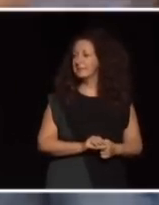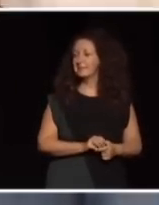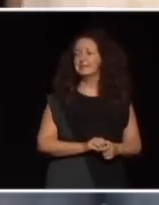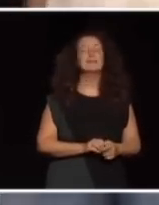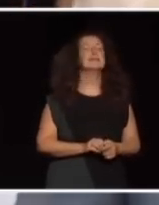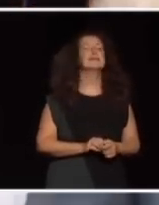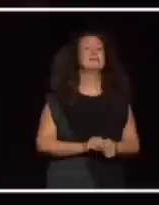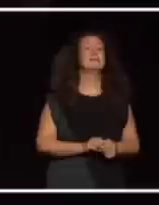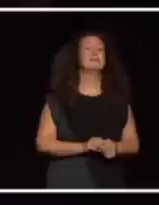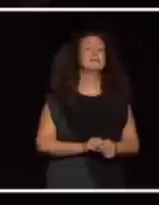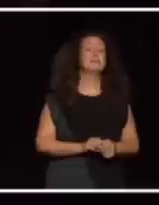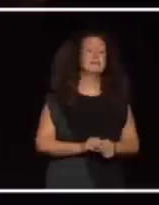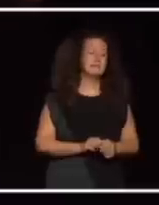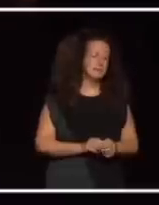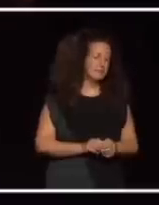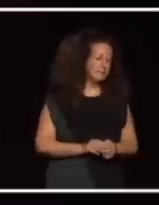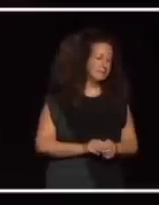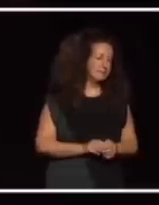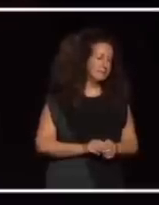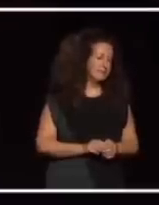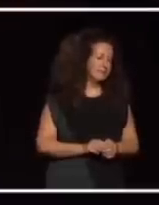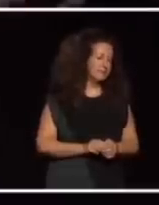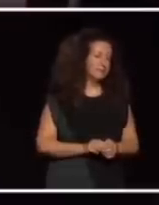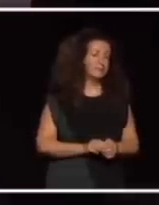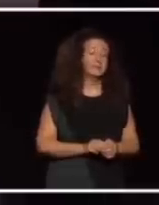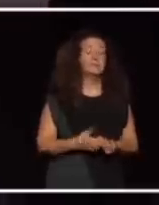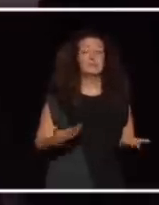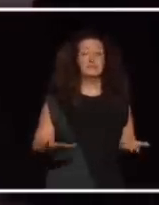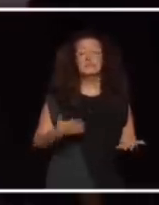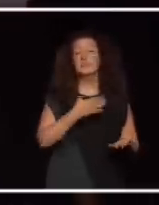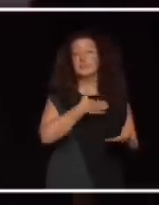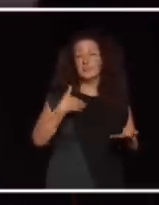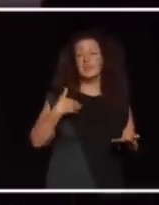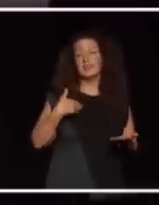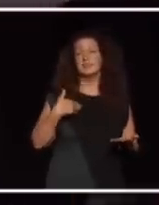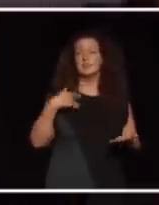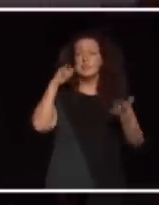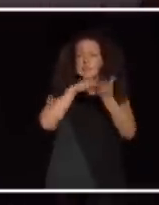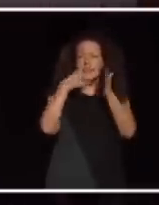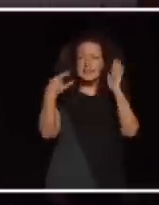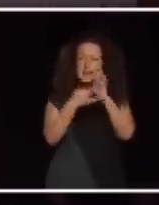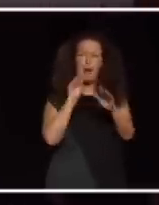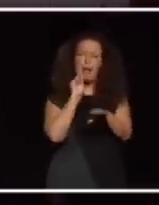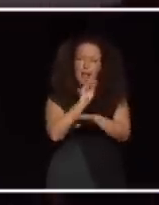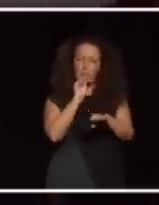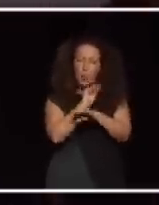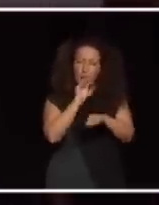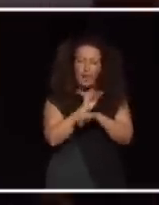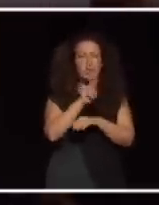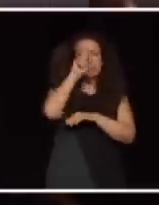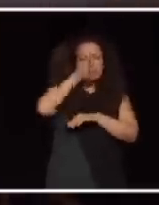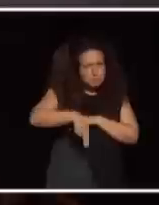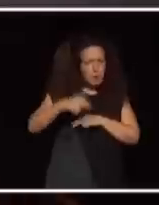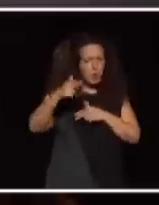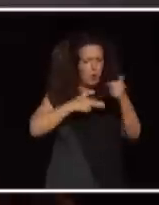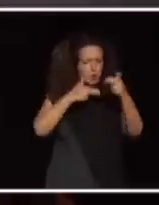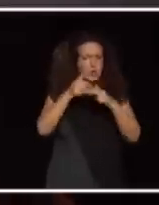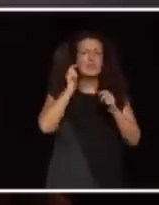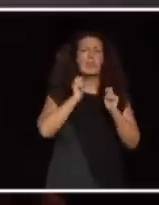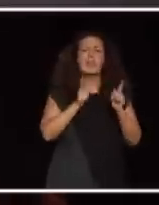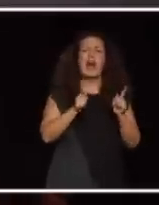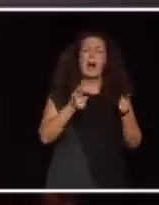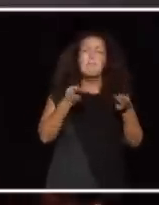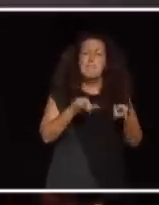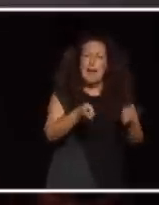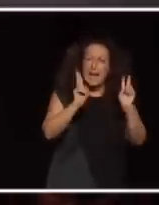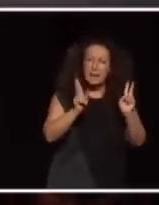Queremos que lo haga Irene. Construir un verdadero sistema de cuidados, impulsar permisos de conciliación